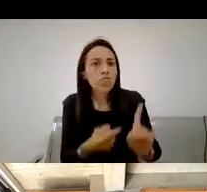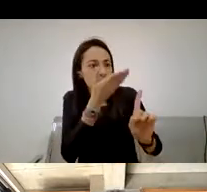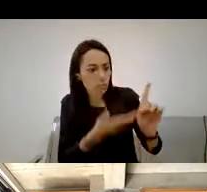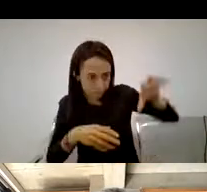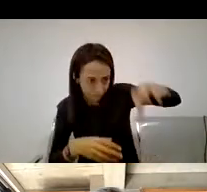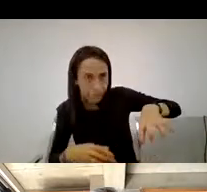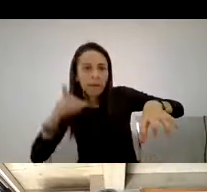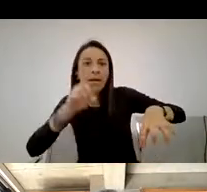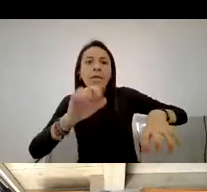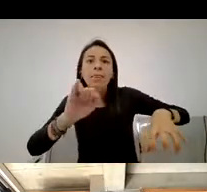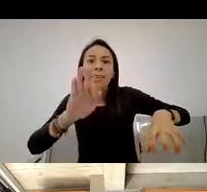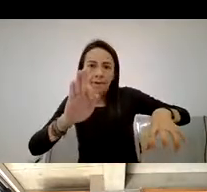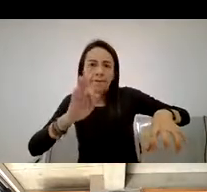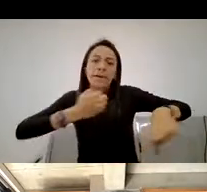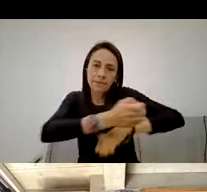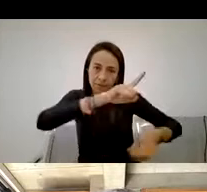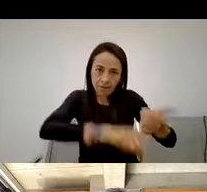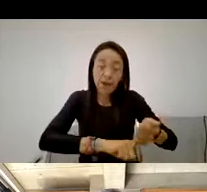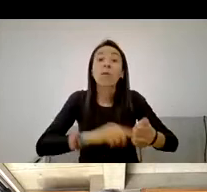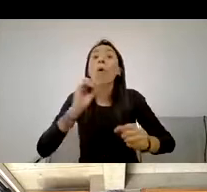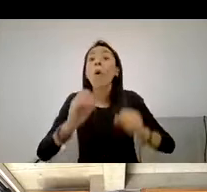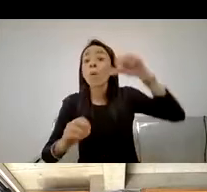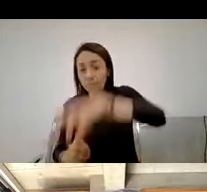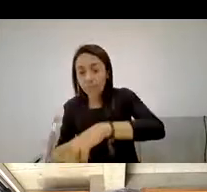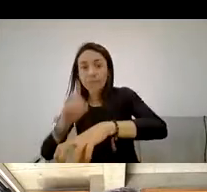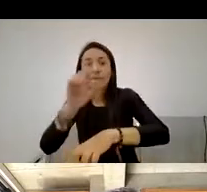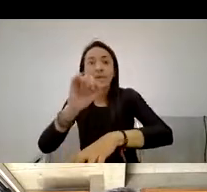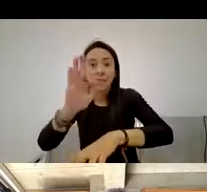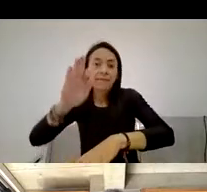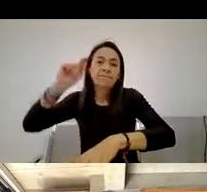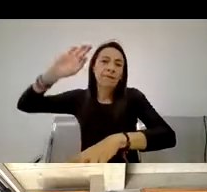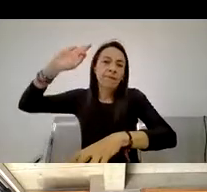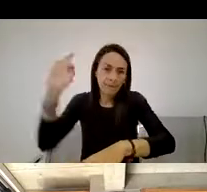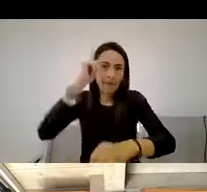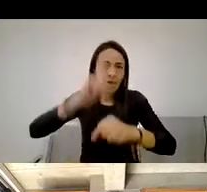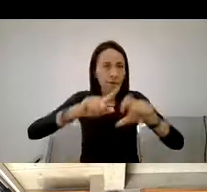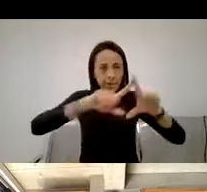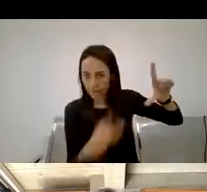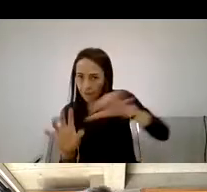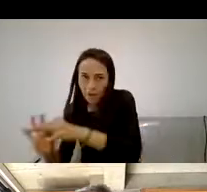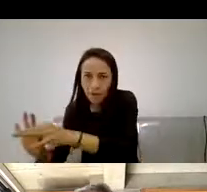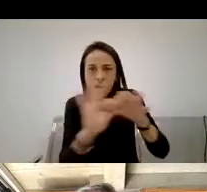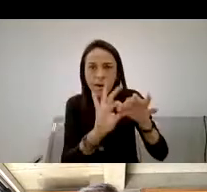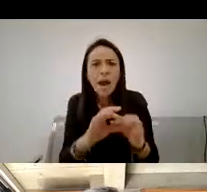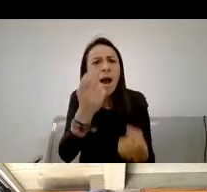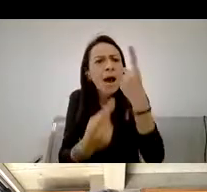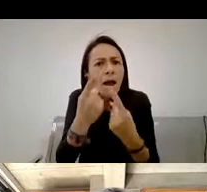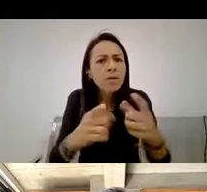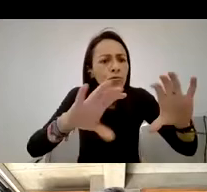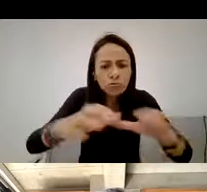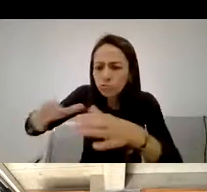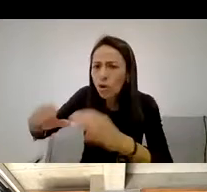el DIF federal, que haya algunas organizaciones que tienen más voluntarios que los trabajadores del DIF